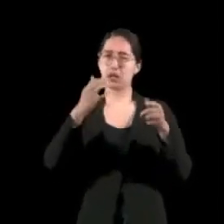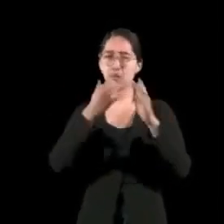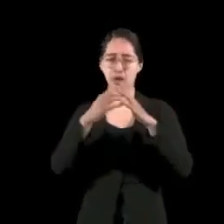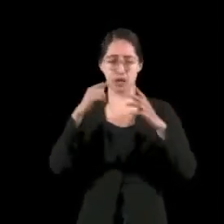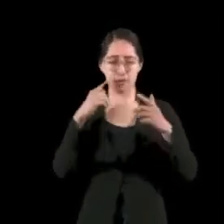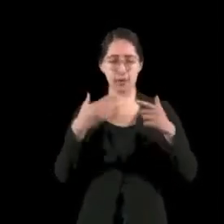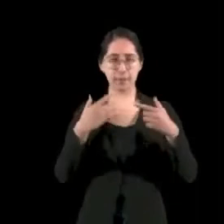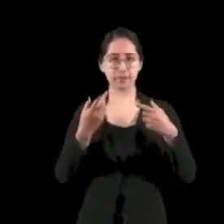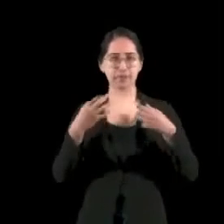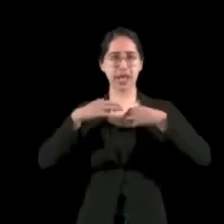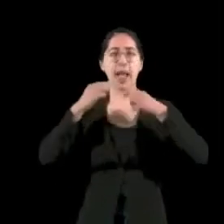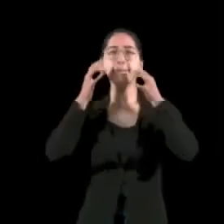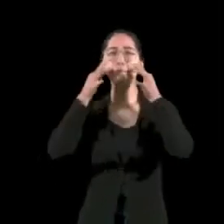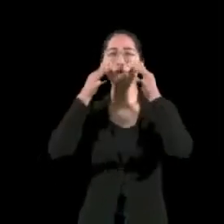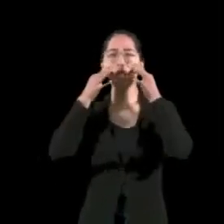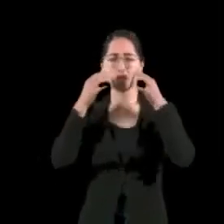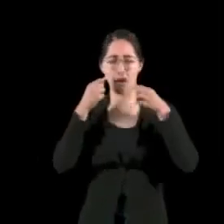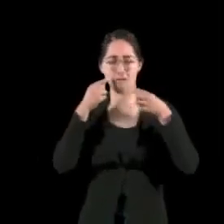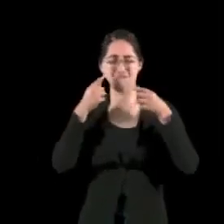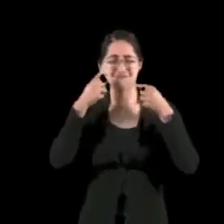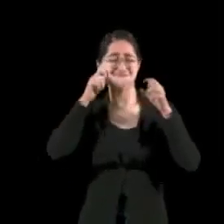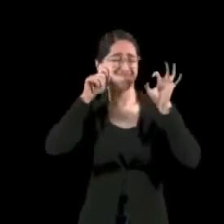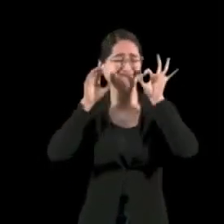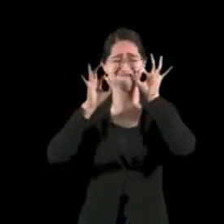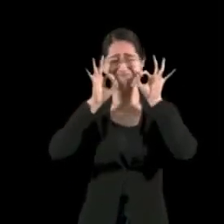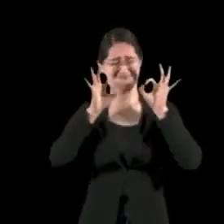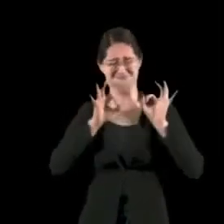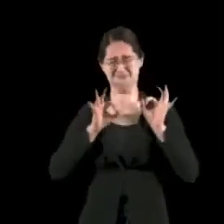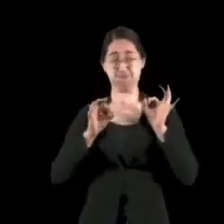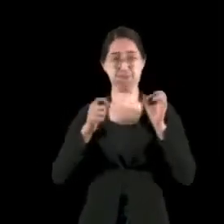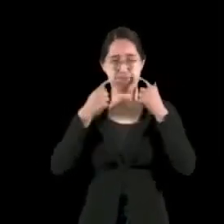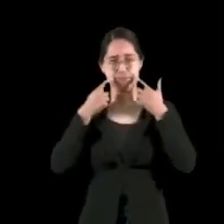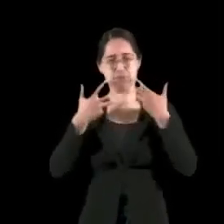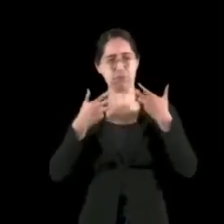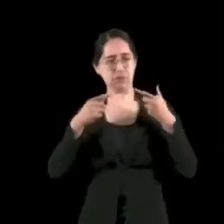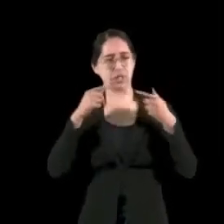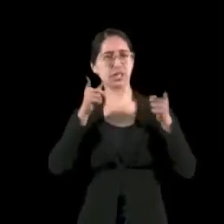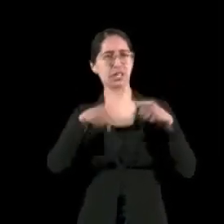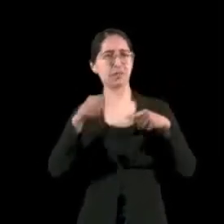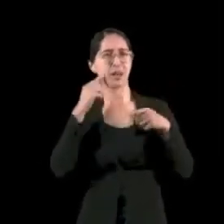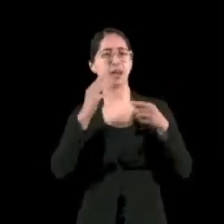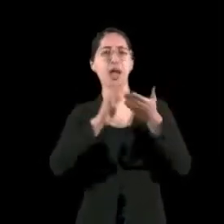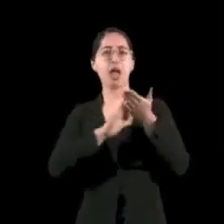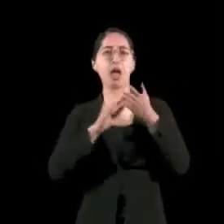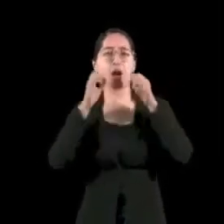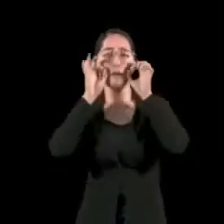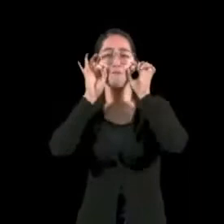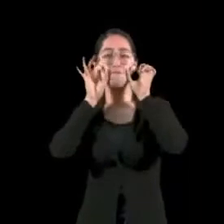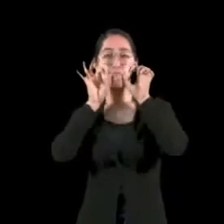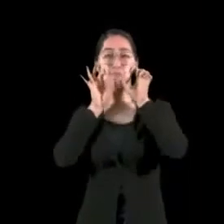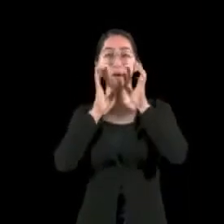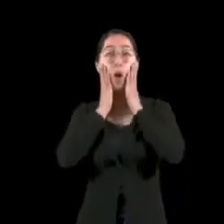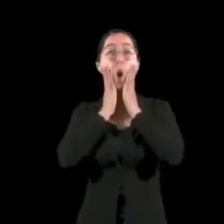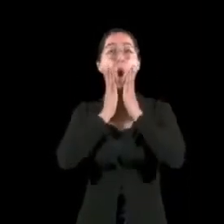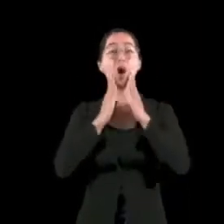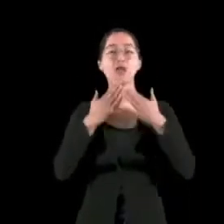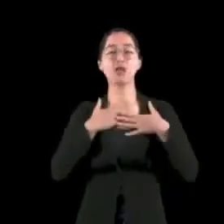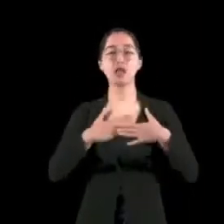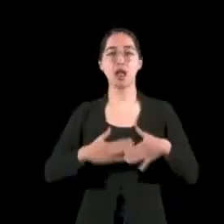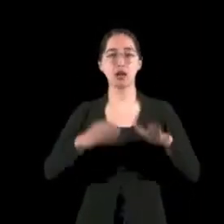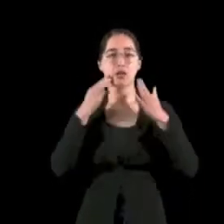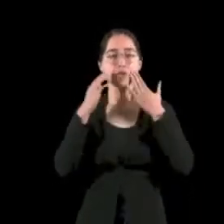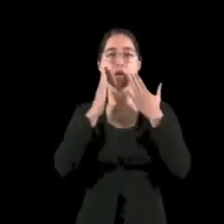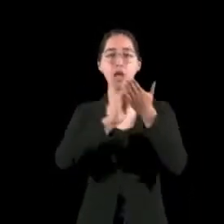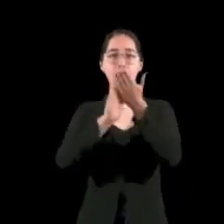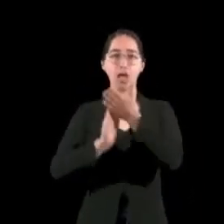piel, y la forma como la gente se curaba la leishmaniasis era a través de poner cucharas o machetes al rojo